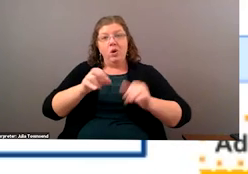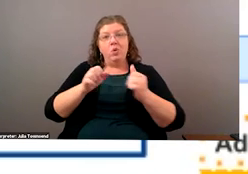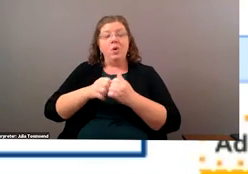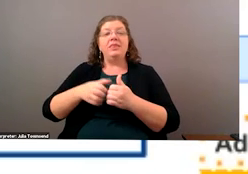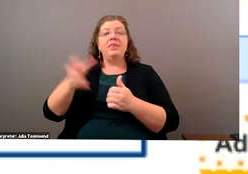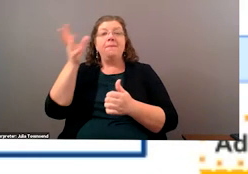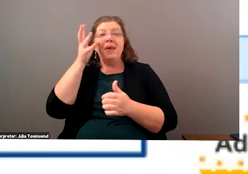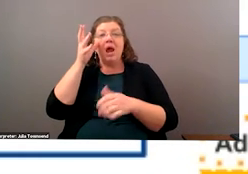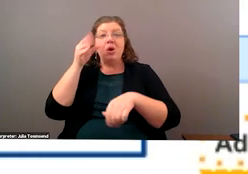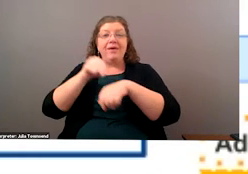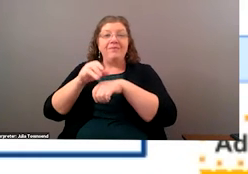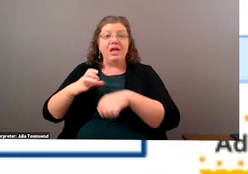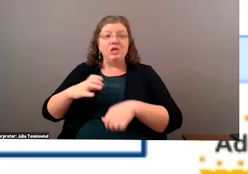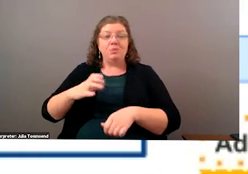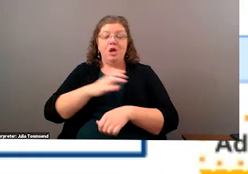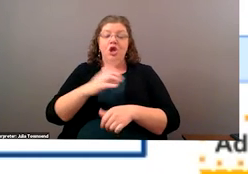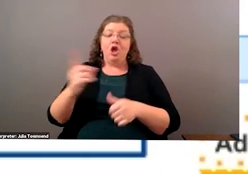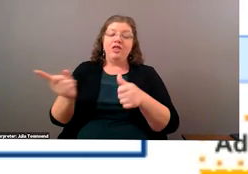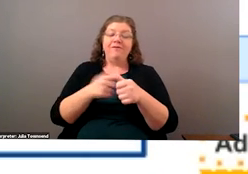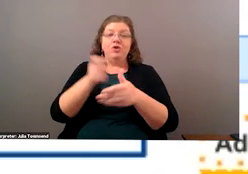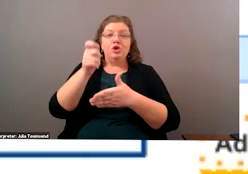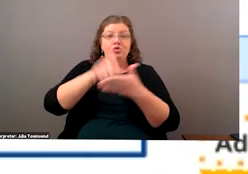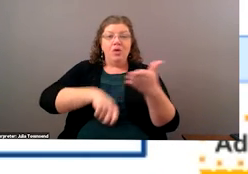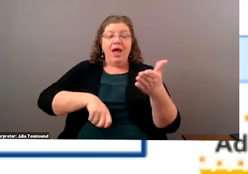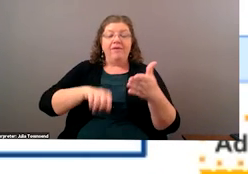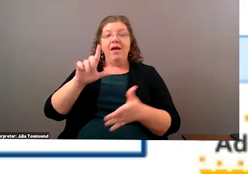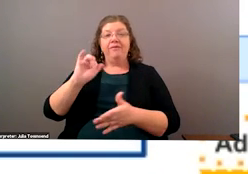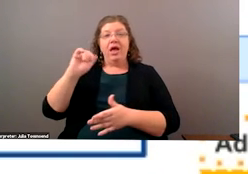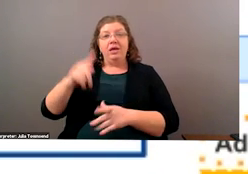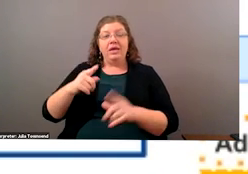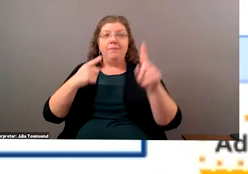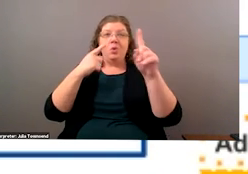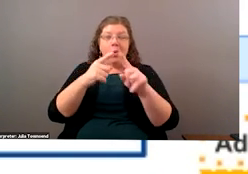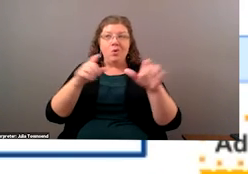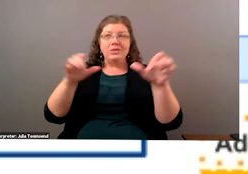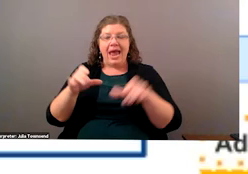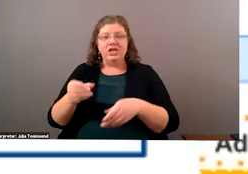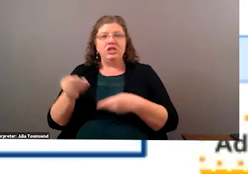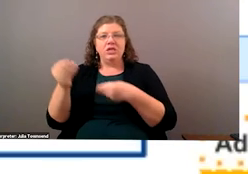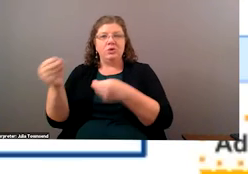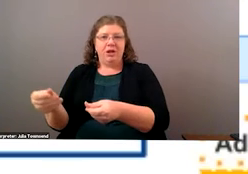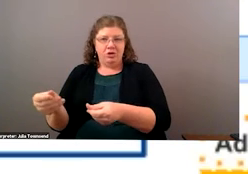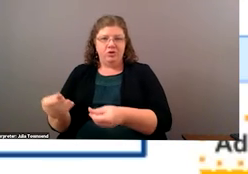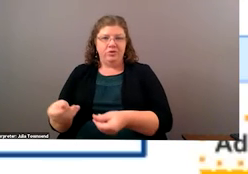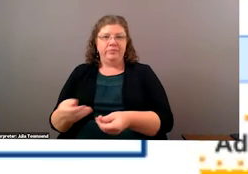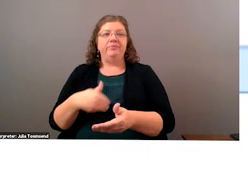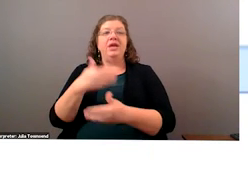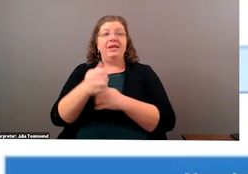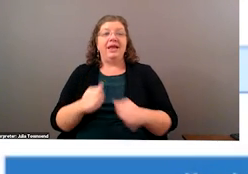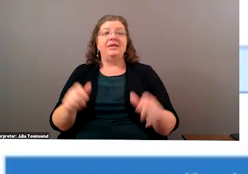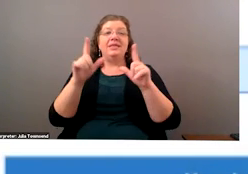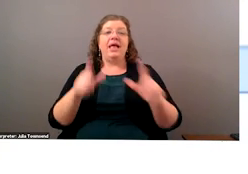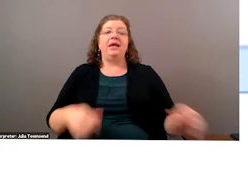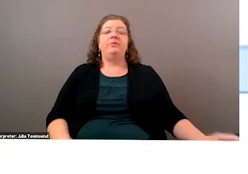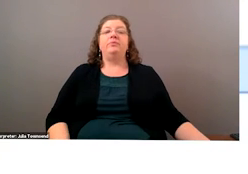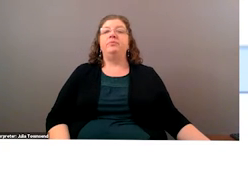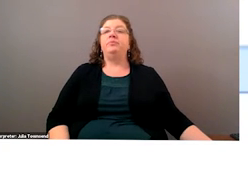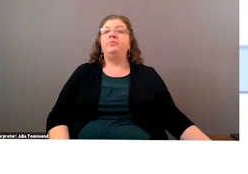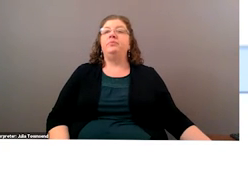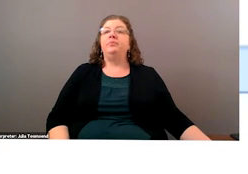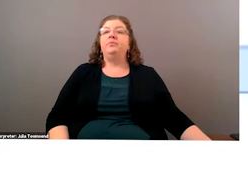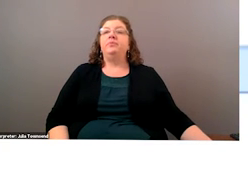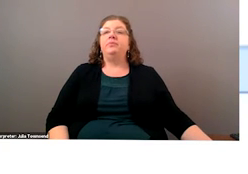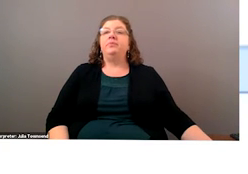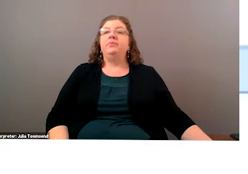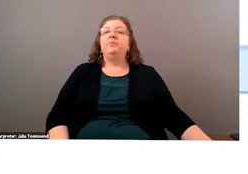de Padres el primer borrador de nuestras metas y de nuestros gastos. Siguiente diapositiva, por favor. Y de nuevo,